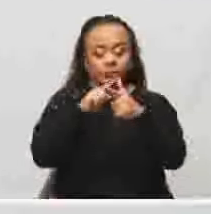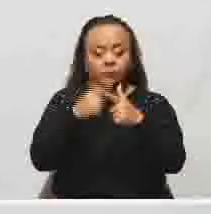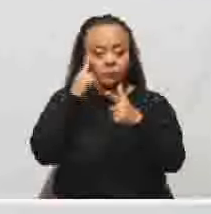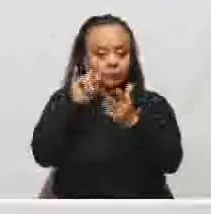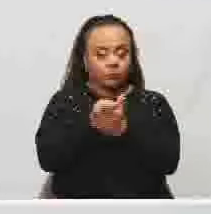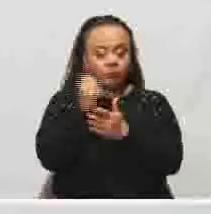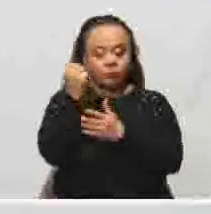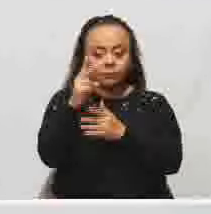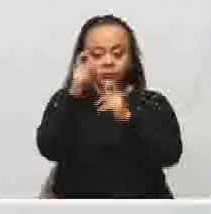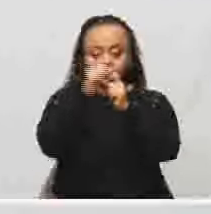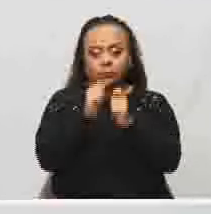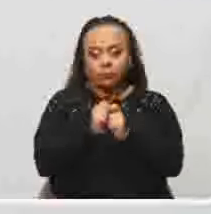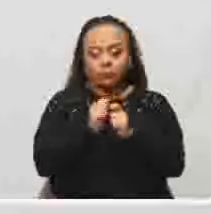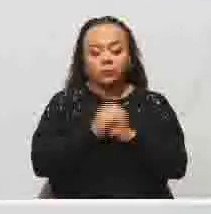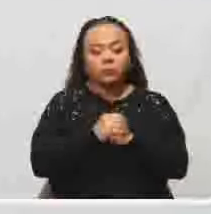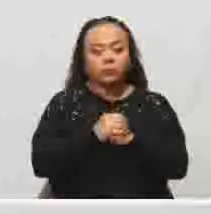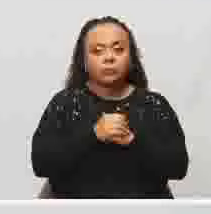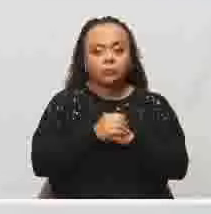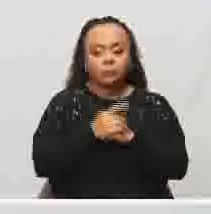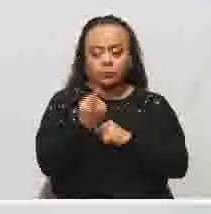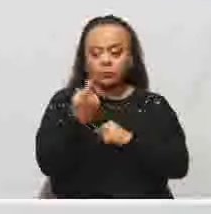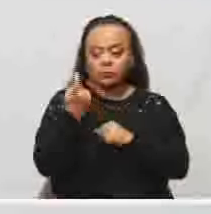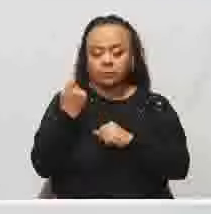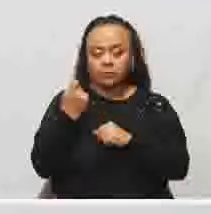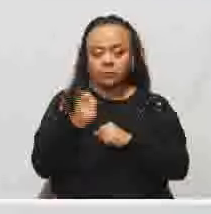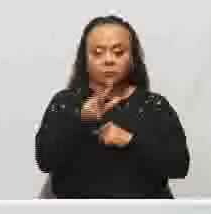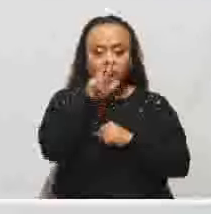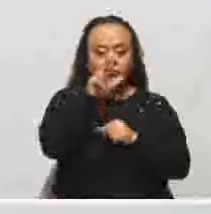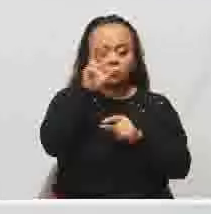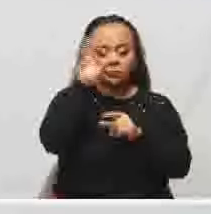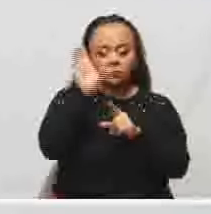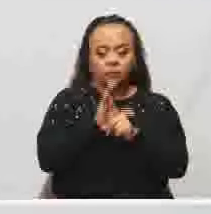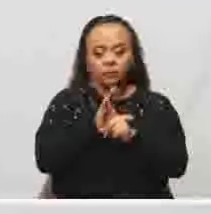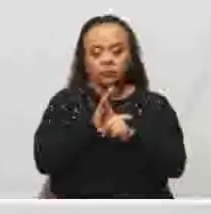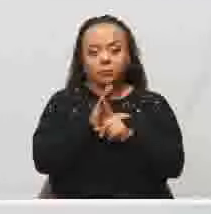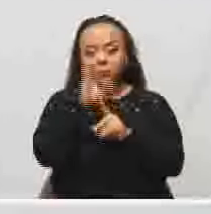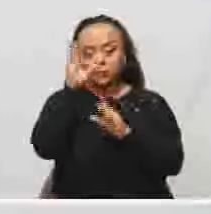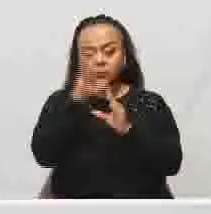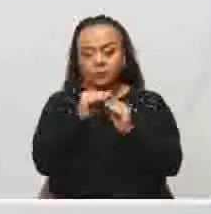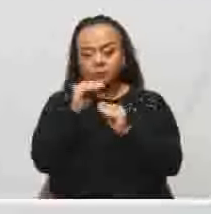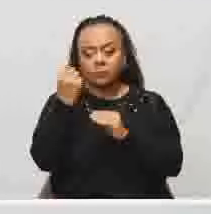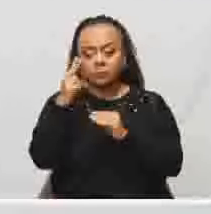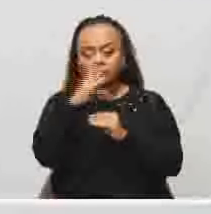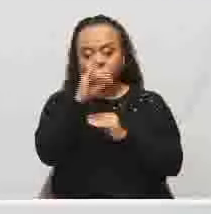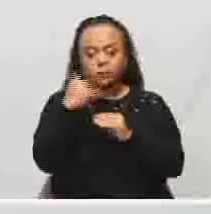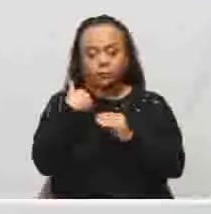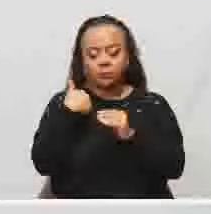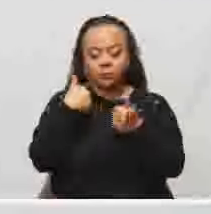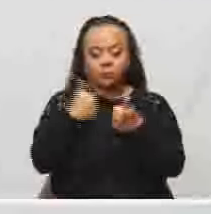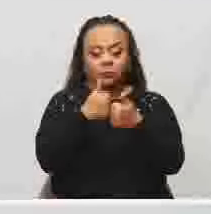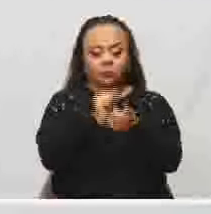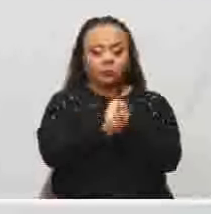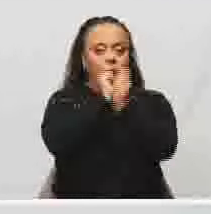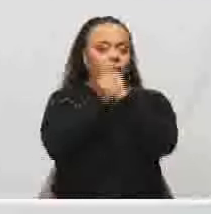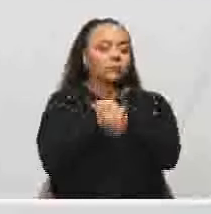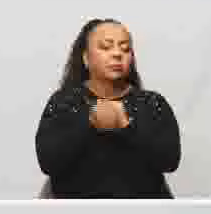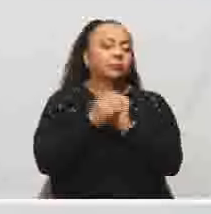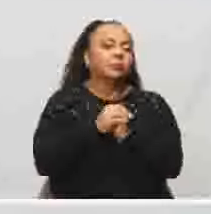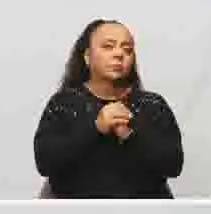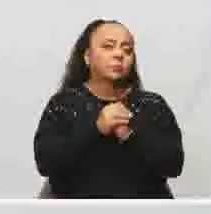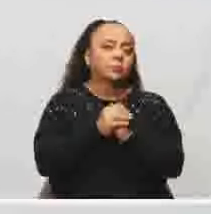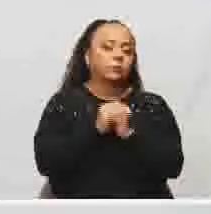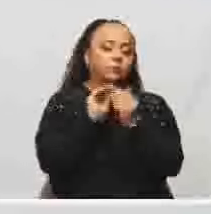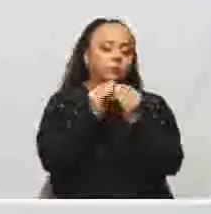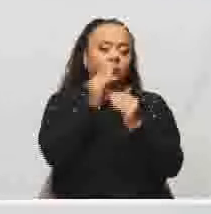12 puntos en juego la tendencia reciente es tres de 12 y y siendo alcanzado tiene el desafío de cambiar la la tendencia